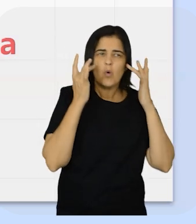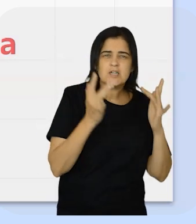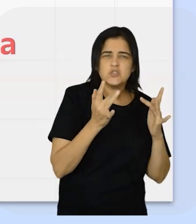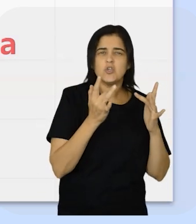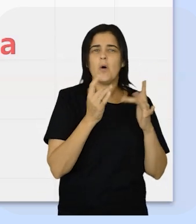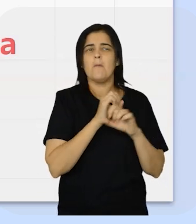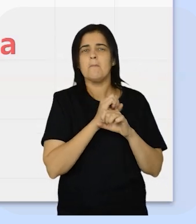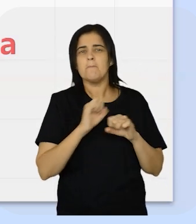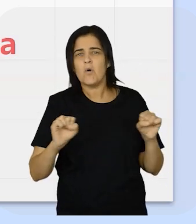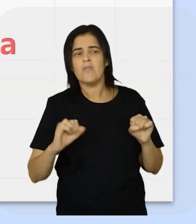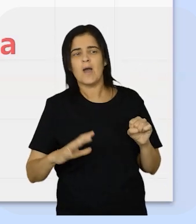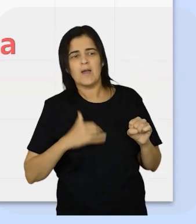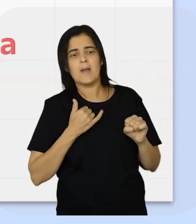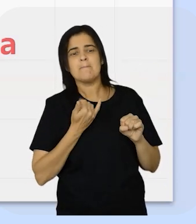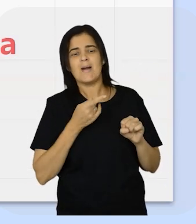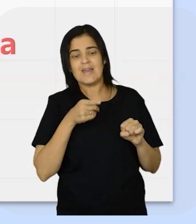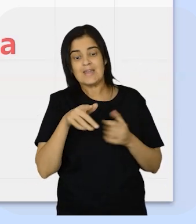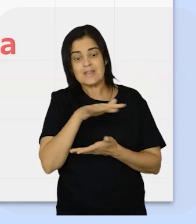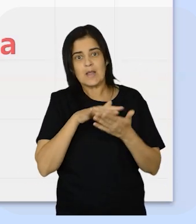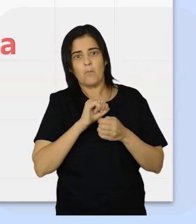educativos estoy utilizando para que esto ocurra?